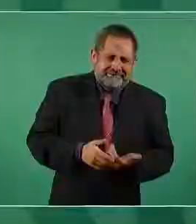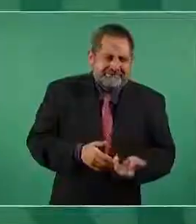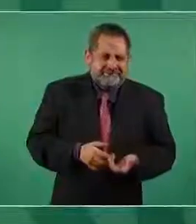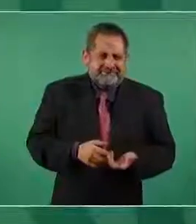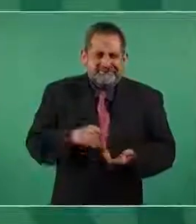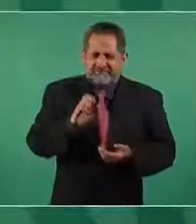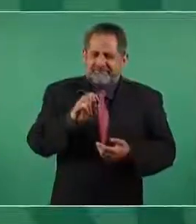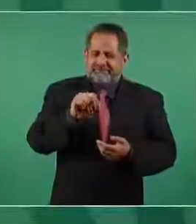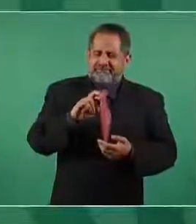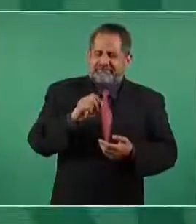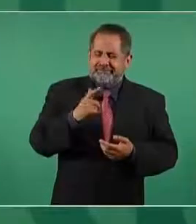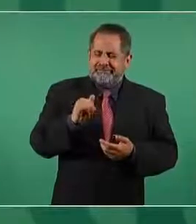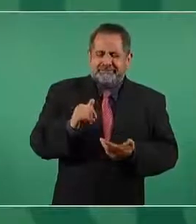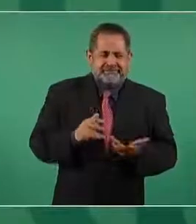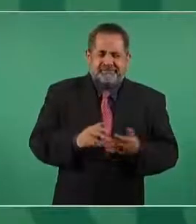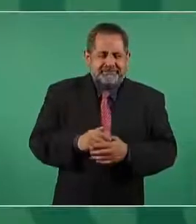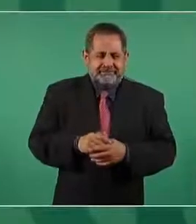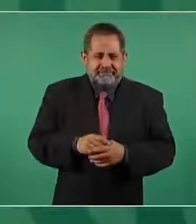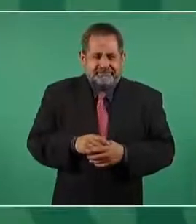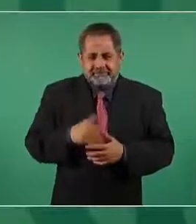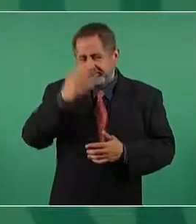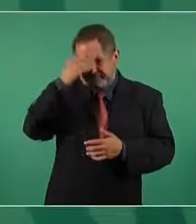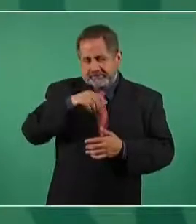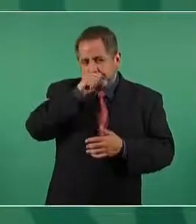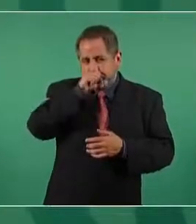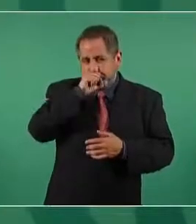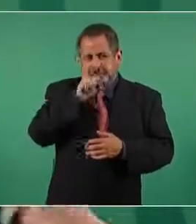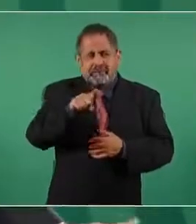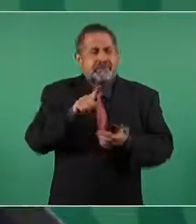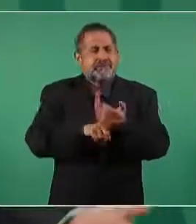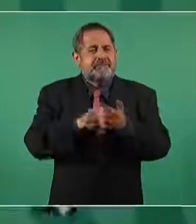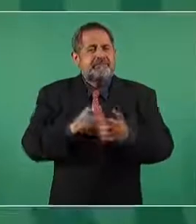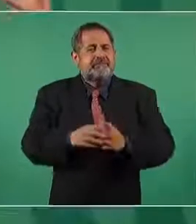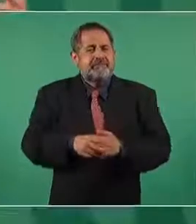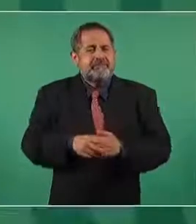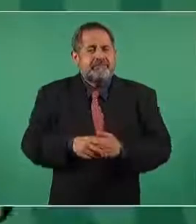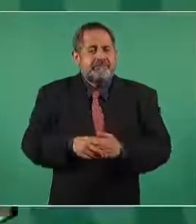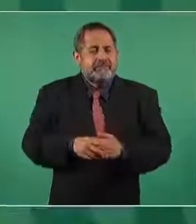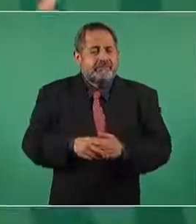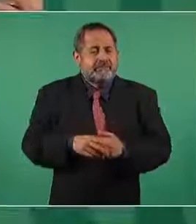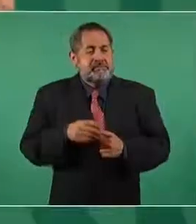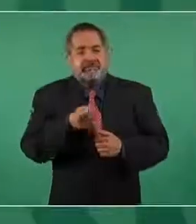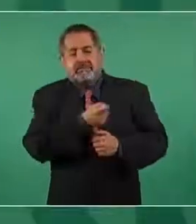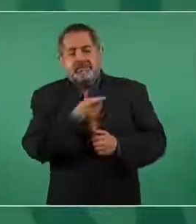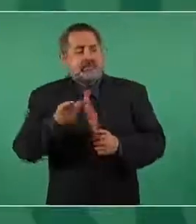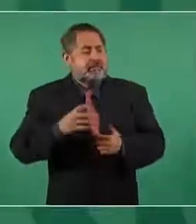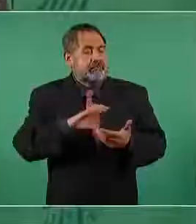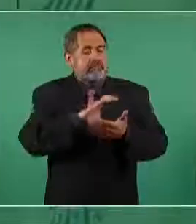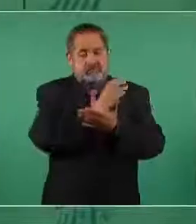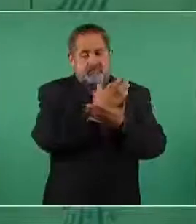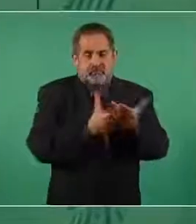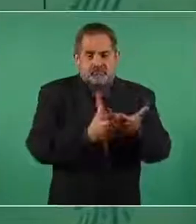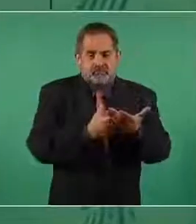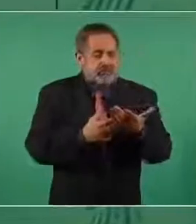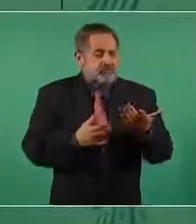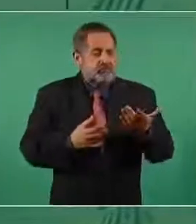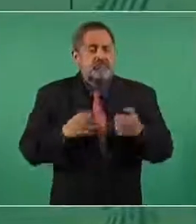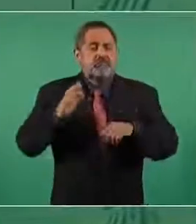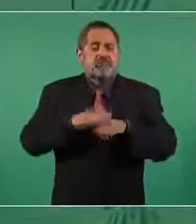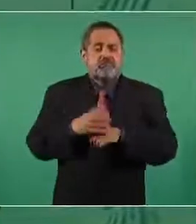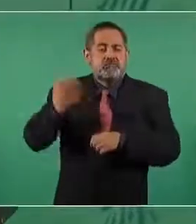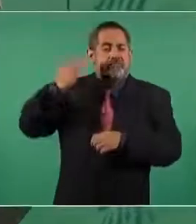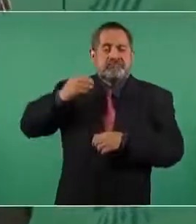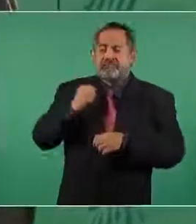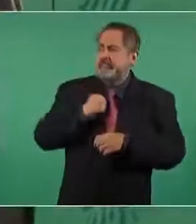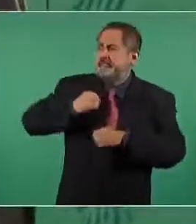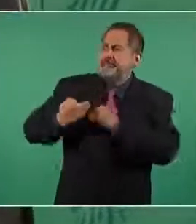¿Saben qué hicieron con algunos? Pues obtuvieron los contratos porque tenían agarraderas, tenían